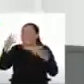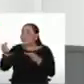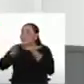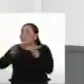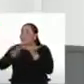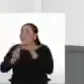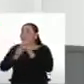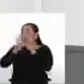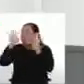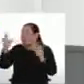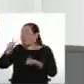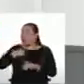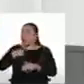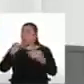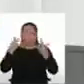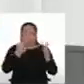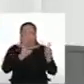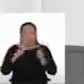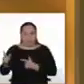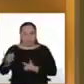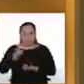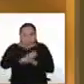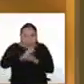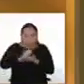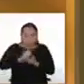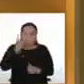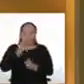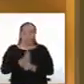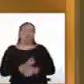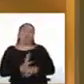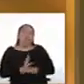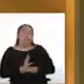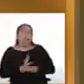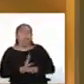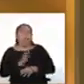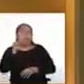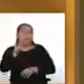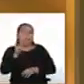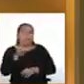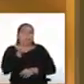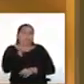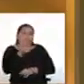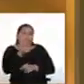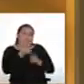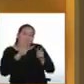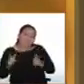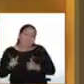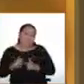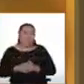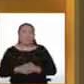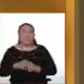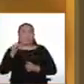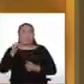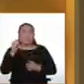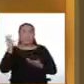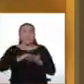explicó todo y estoy más que listo para escribirlo bien. Ah, bueno, es que como dijiste, casi listo. Ahora te